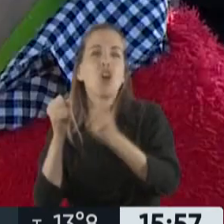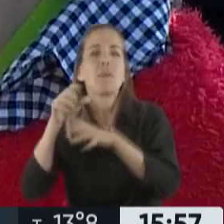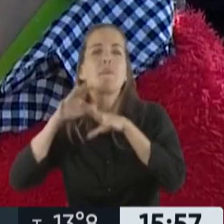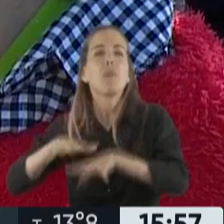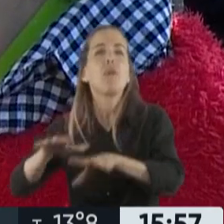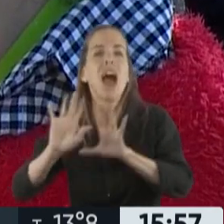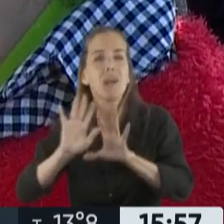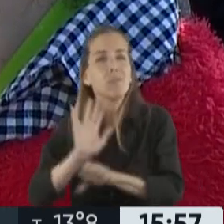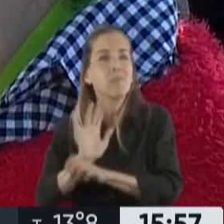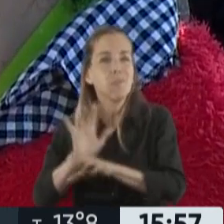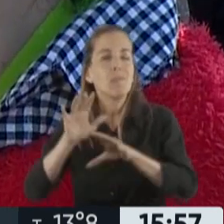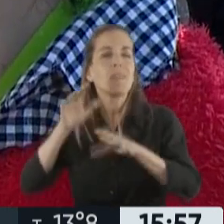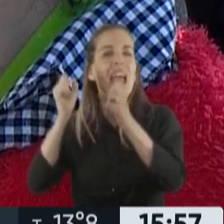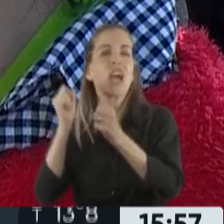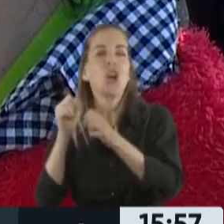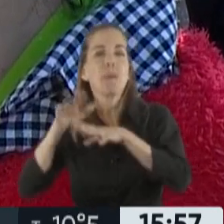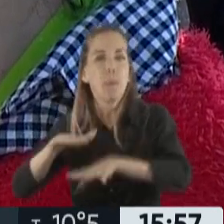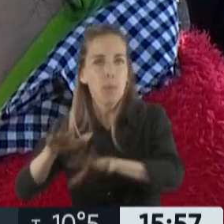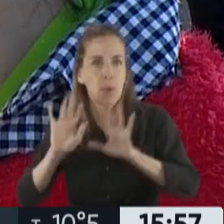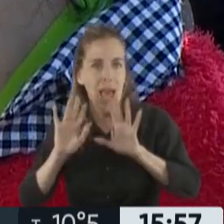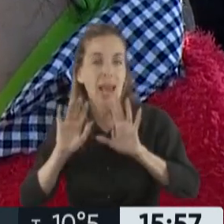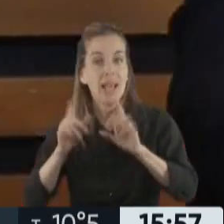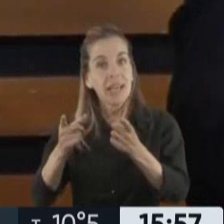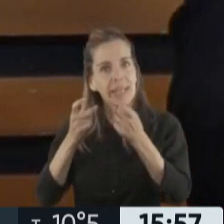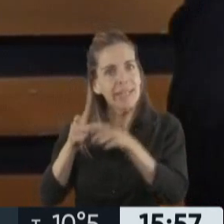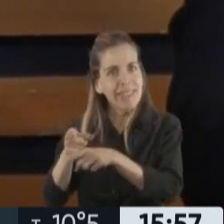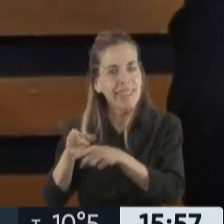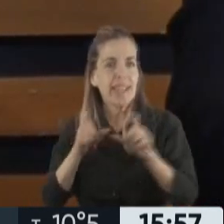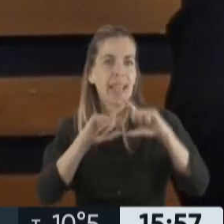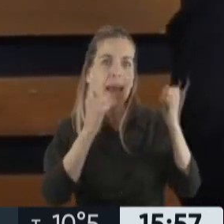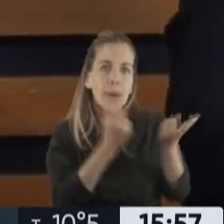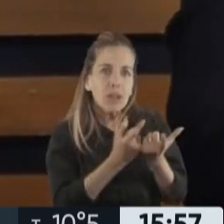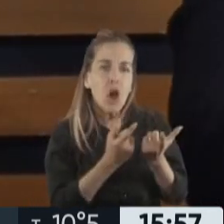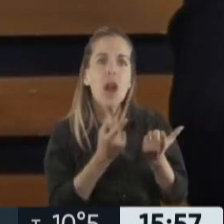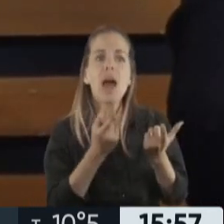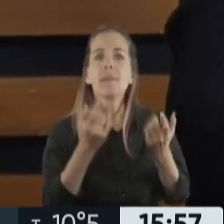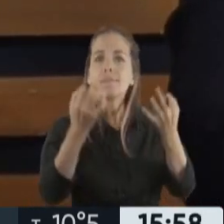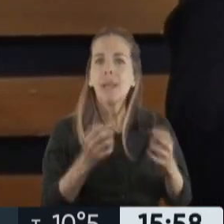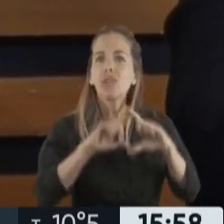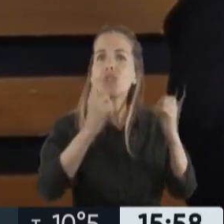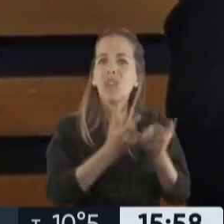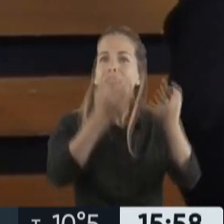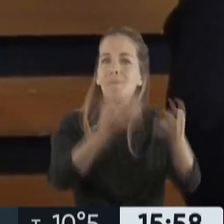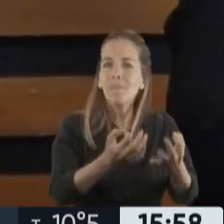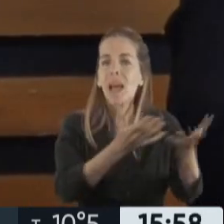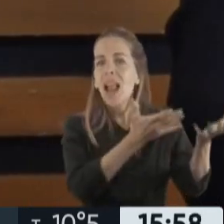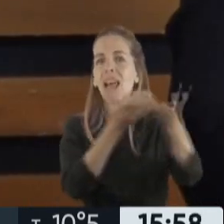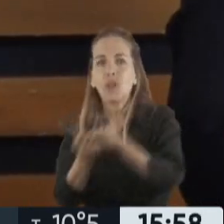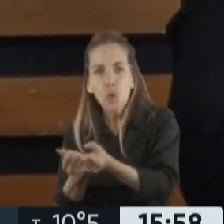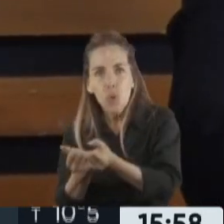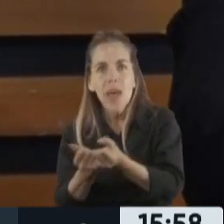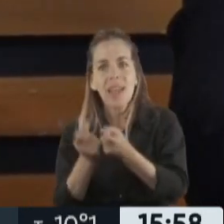popular, que necesita que la sociedad la registre, que necesita que la sociedad la ayude,